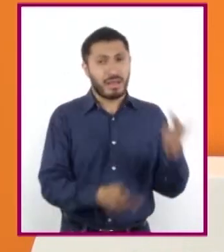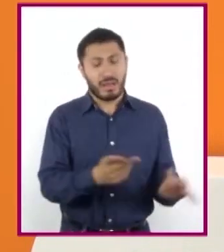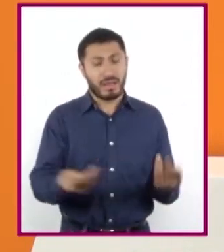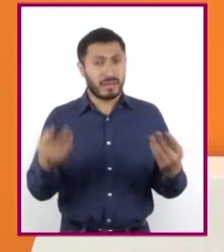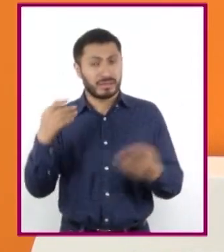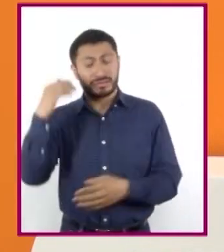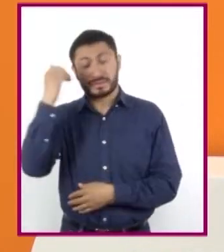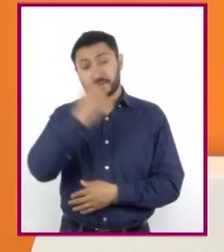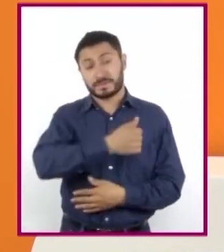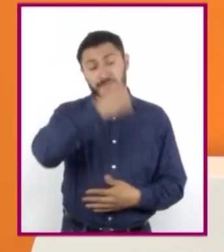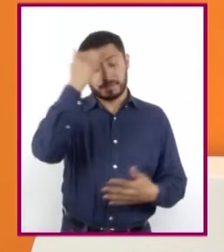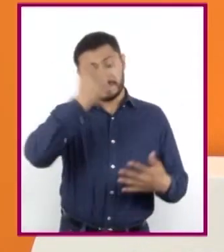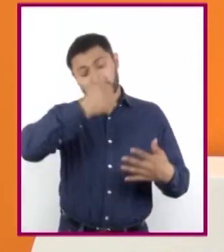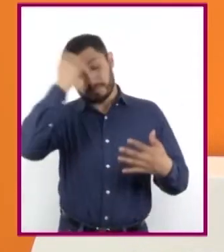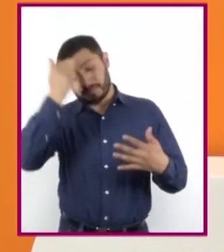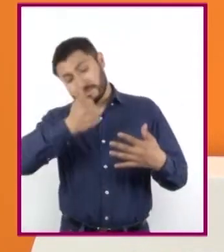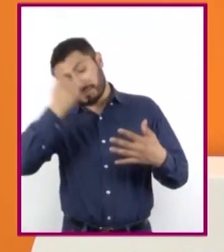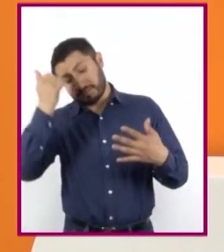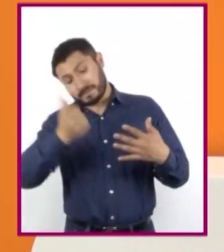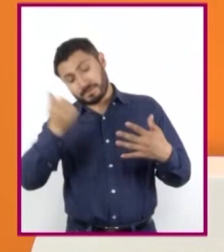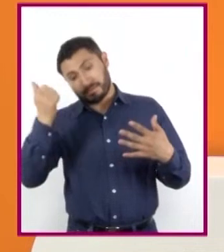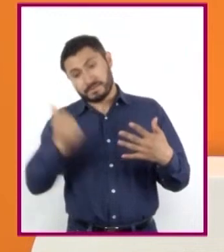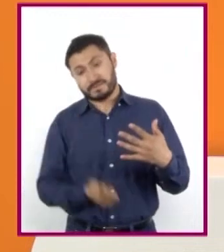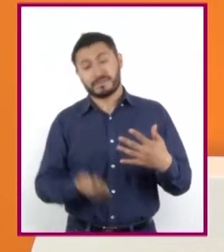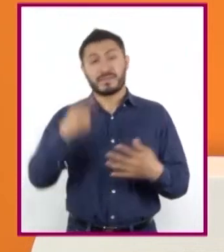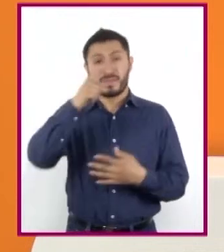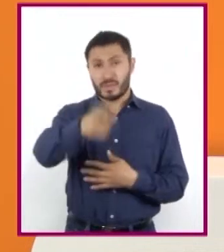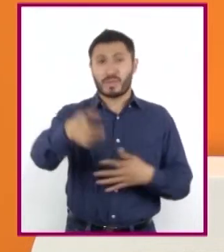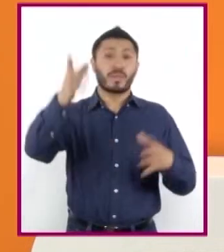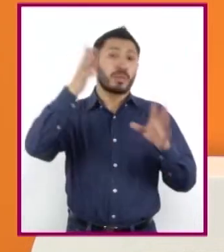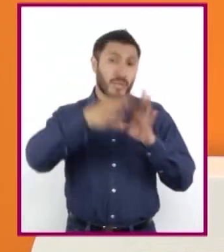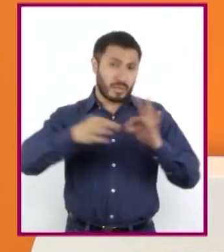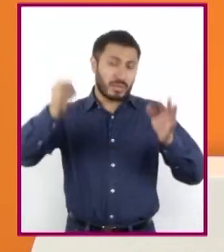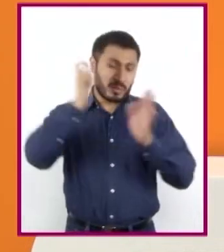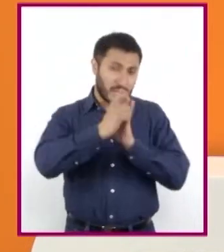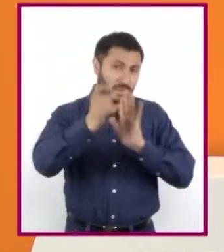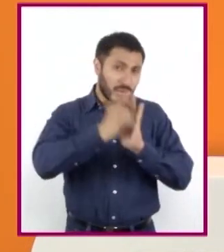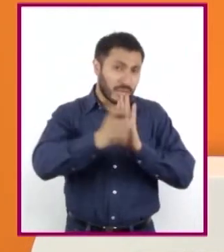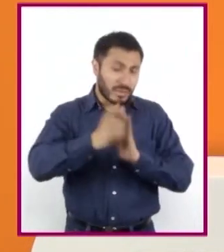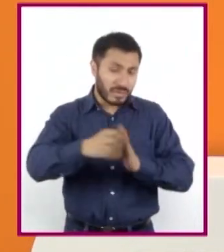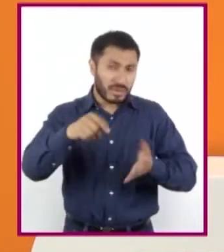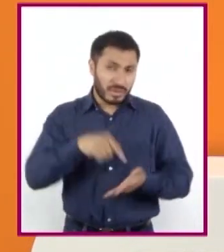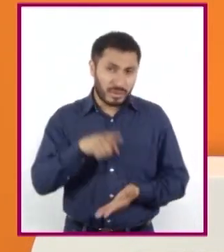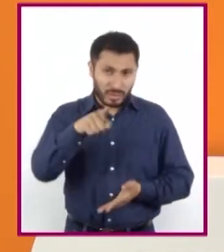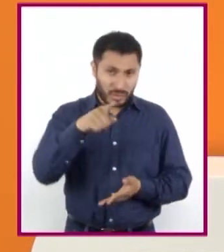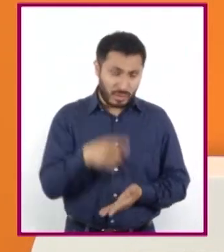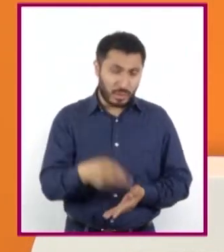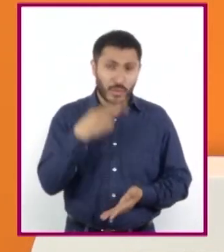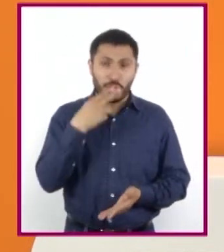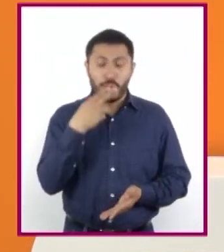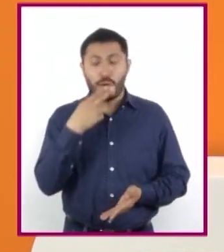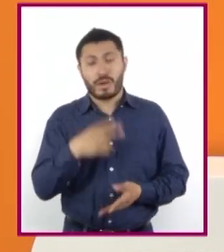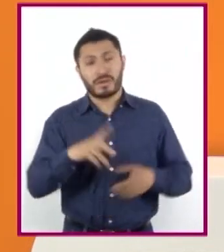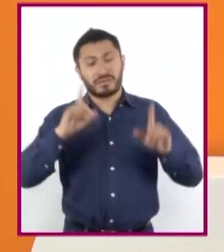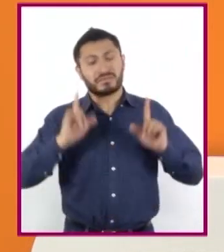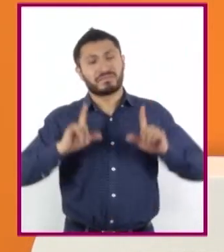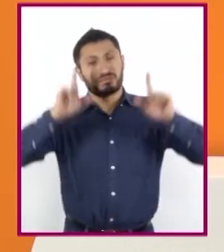cada objetivo planteado que han definido. Se pueden ayudar elaborando una